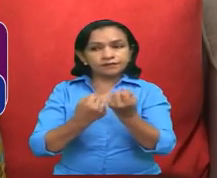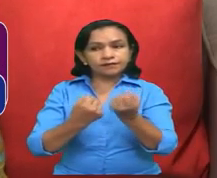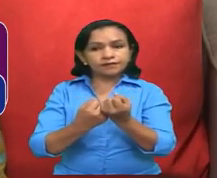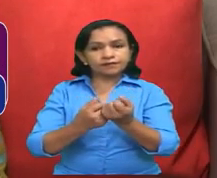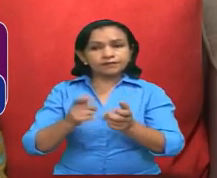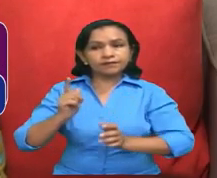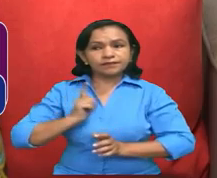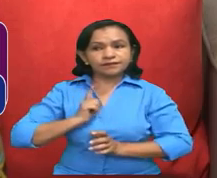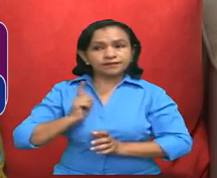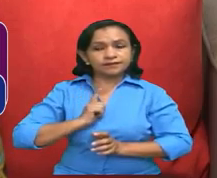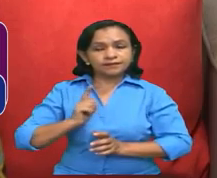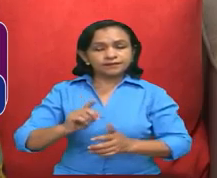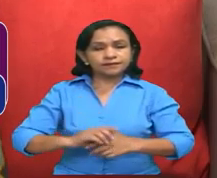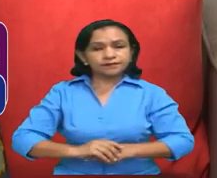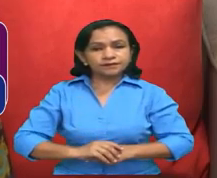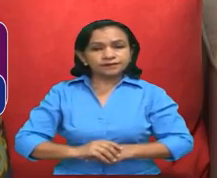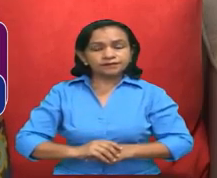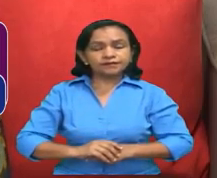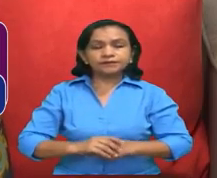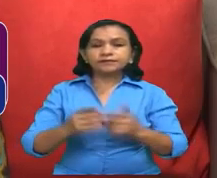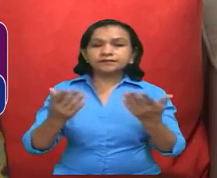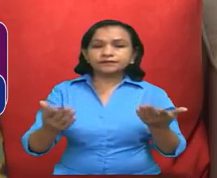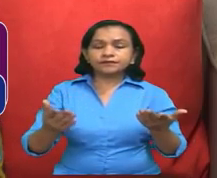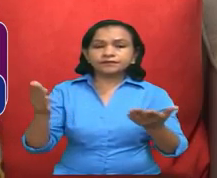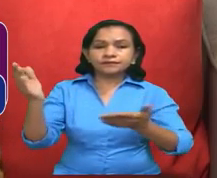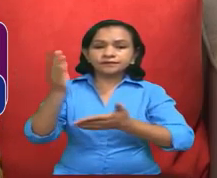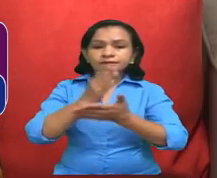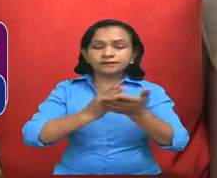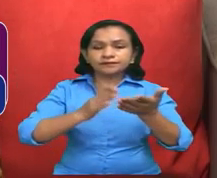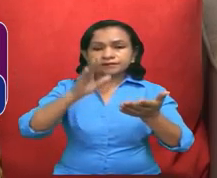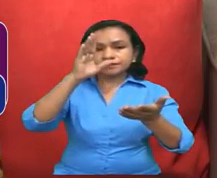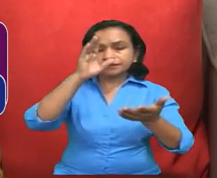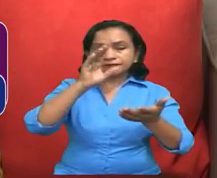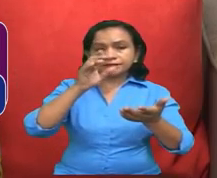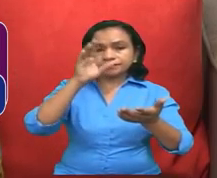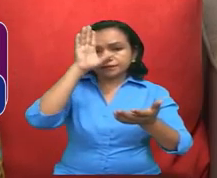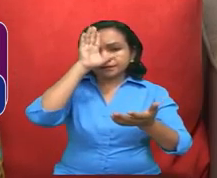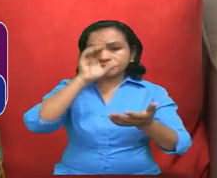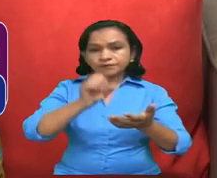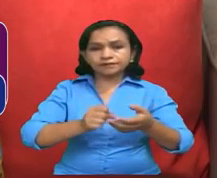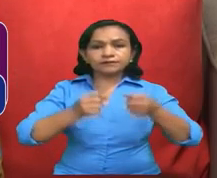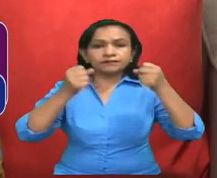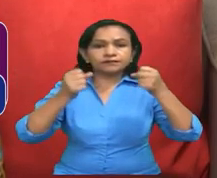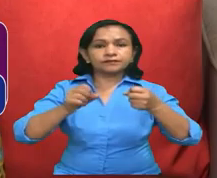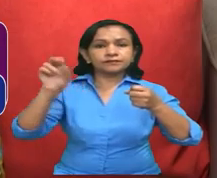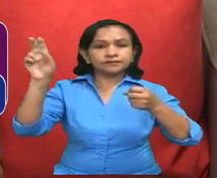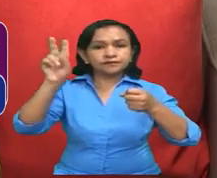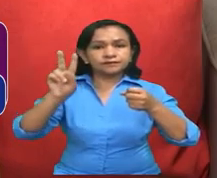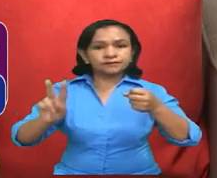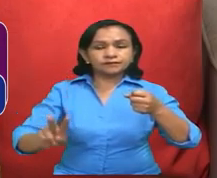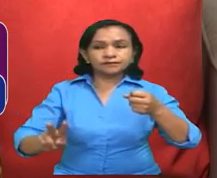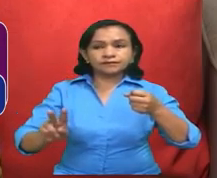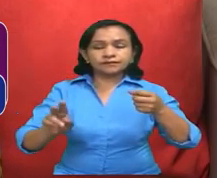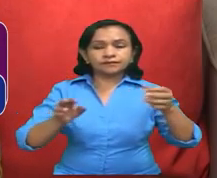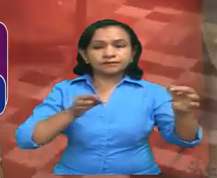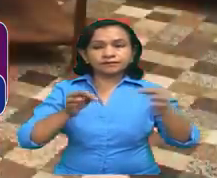siempre en una gran variedad de proyectos están ahí presentes. Y en esta feria ellos también